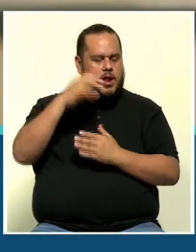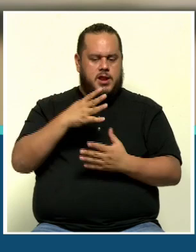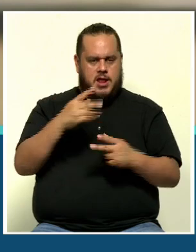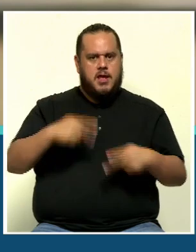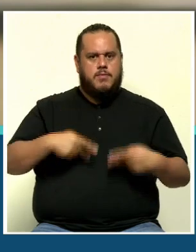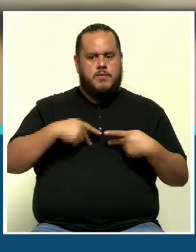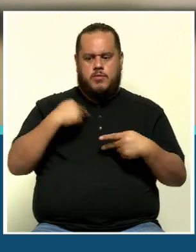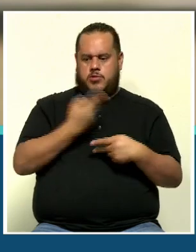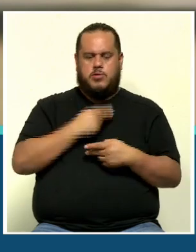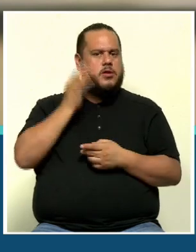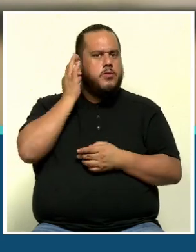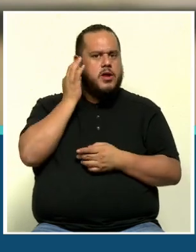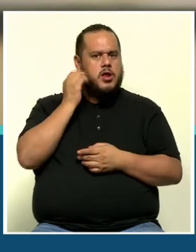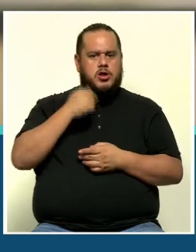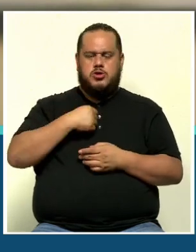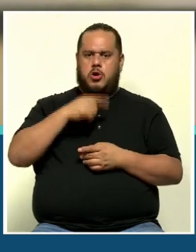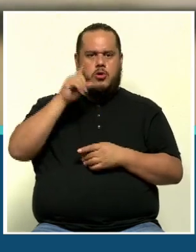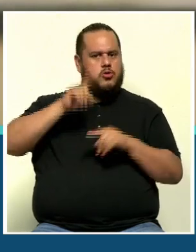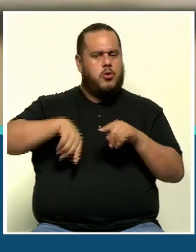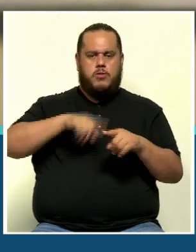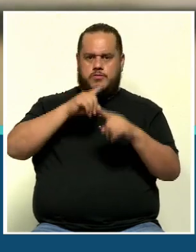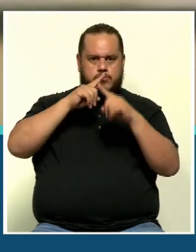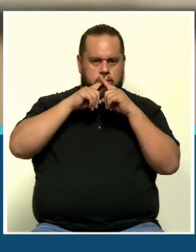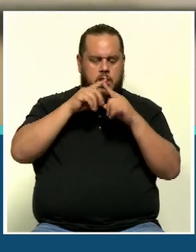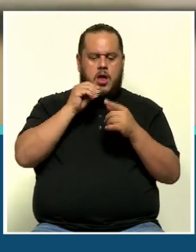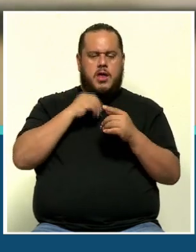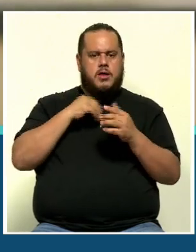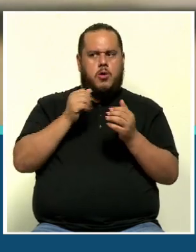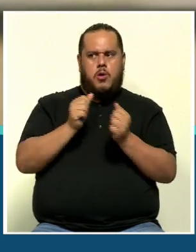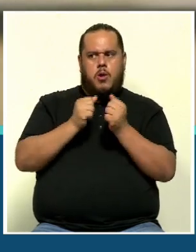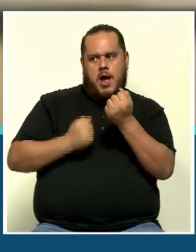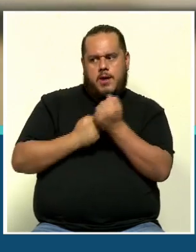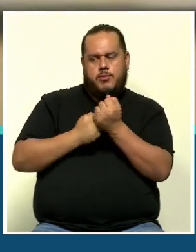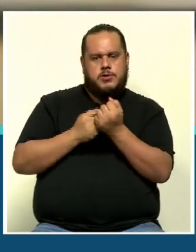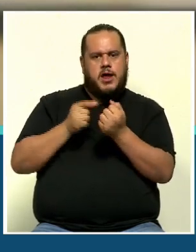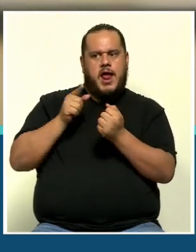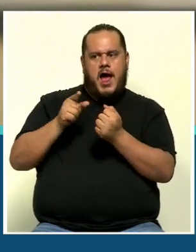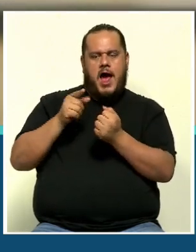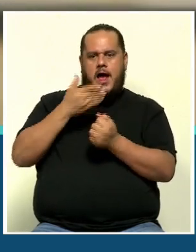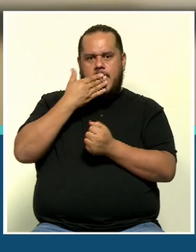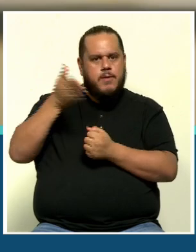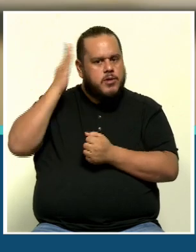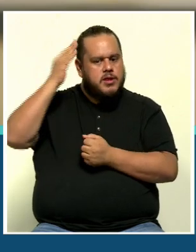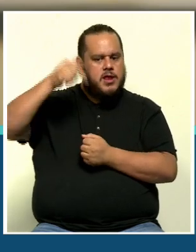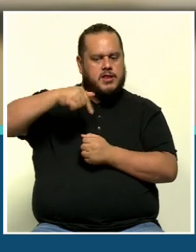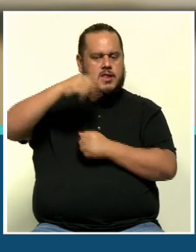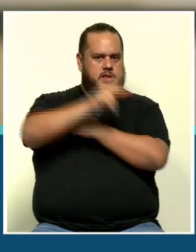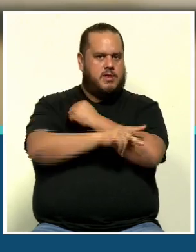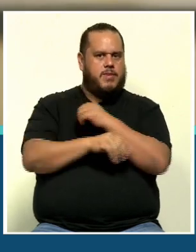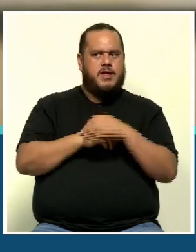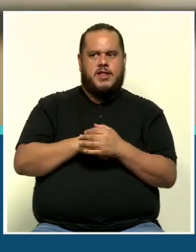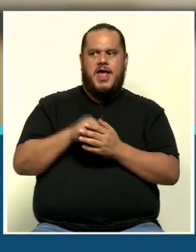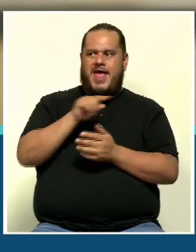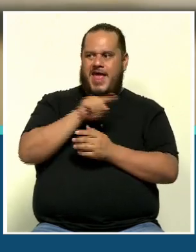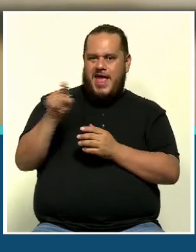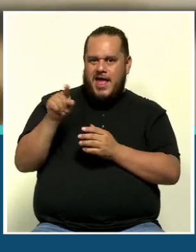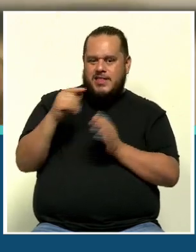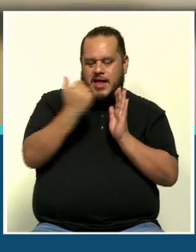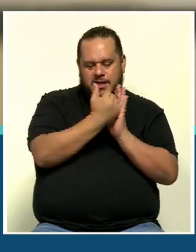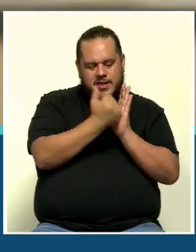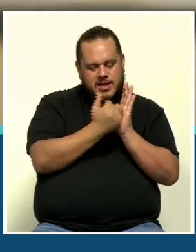ni ser cómplice de ese silencio hipócrita de este país. No es posible que esos retrógradas,